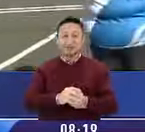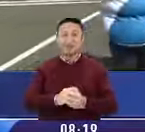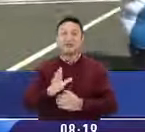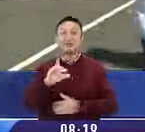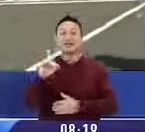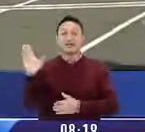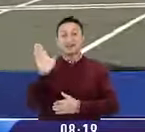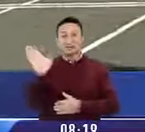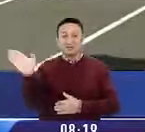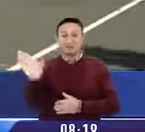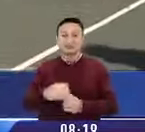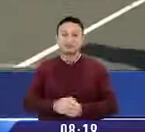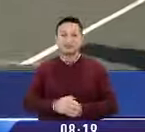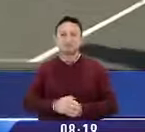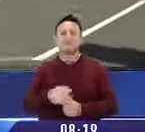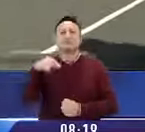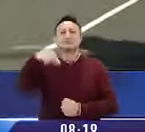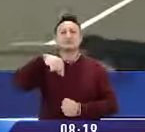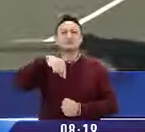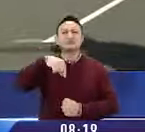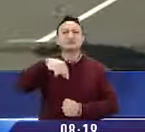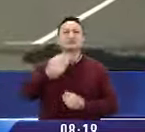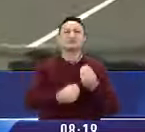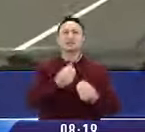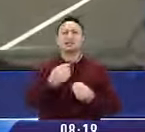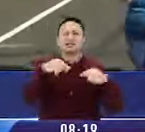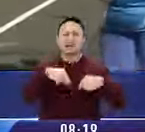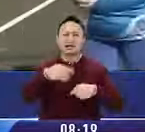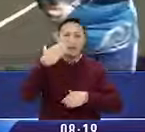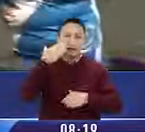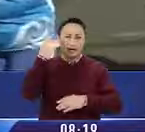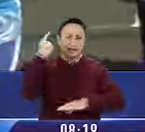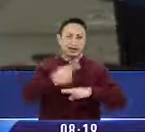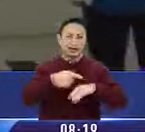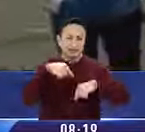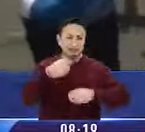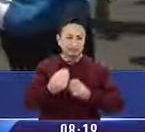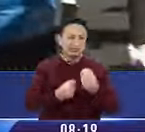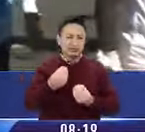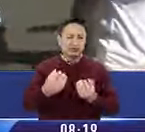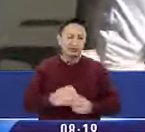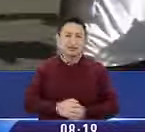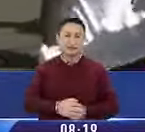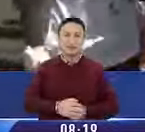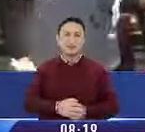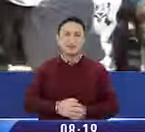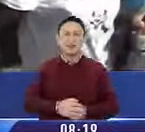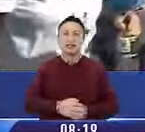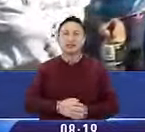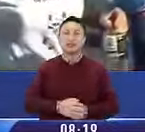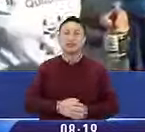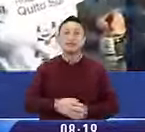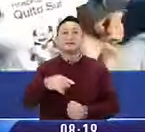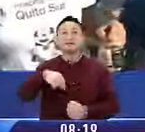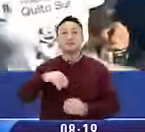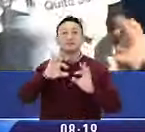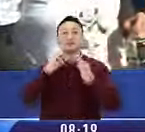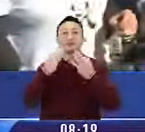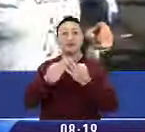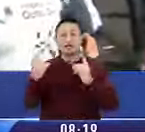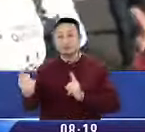derecho. Pero, ¿qué es lo que se hace además de festejar a la madre aquí en el Hospital de Dios Quito Sur? Es acercar a las